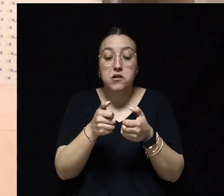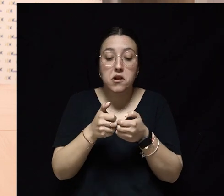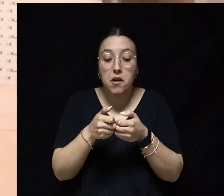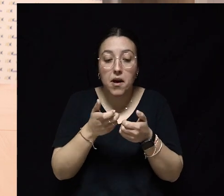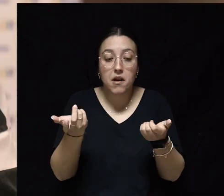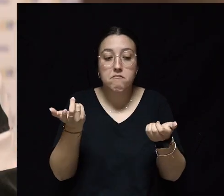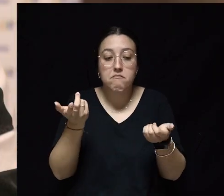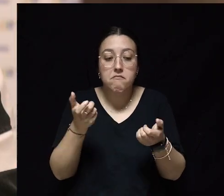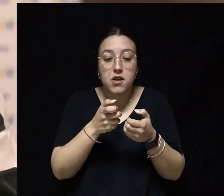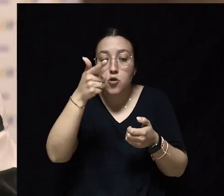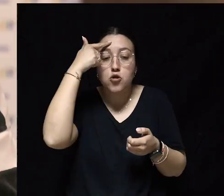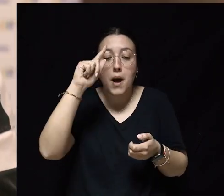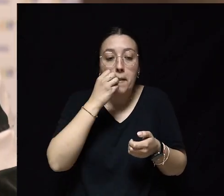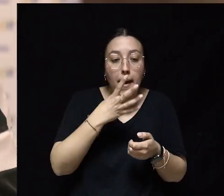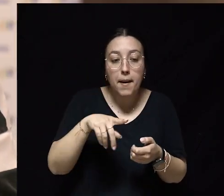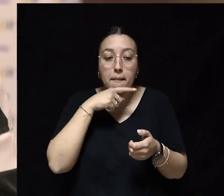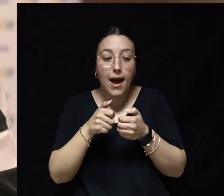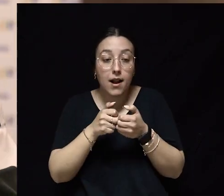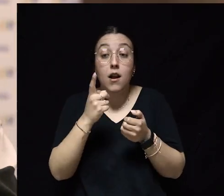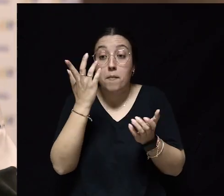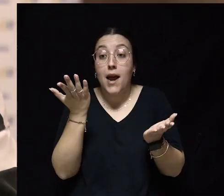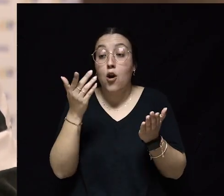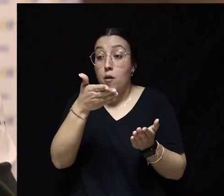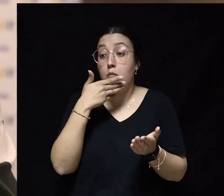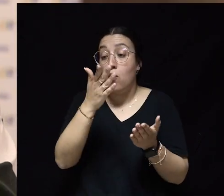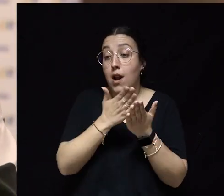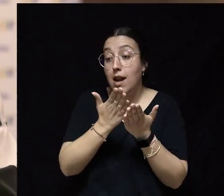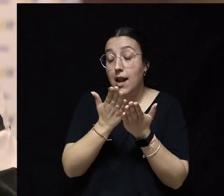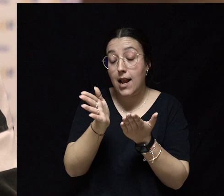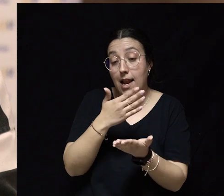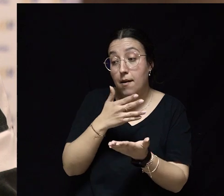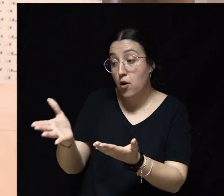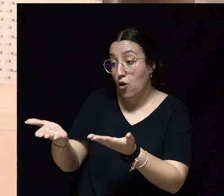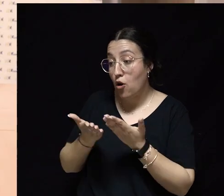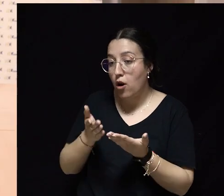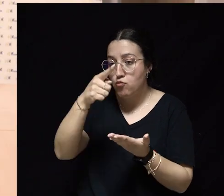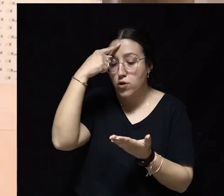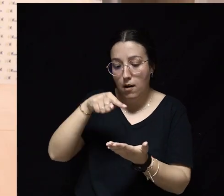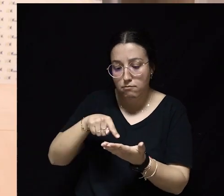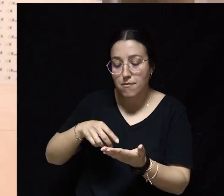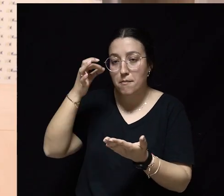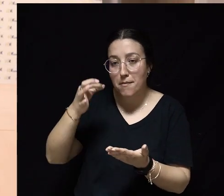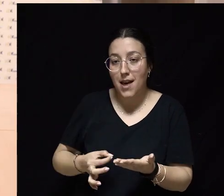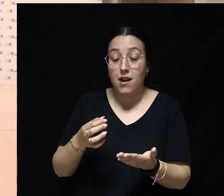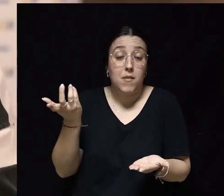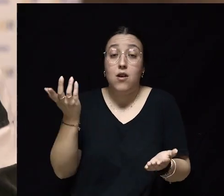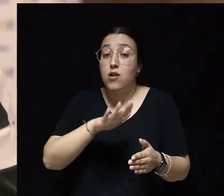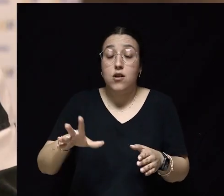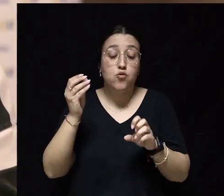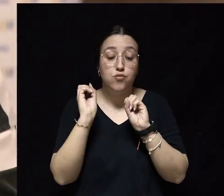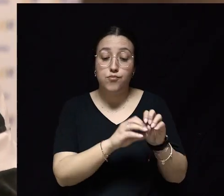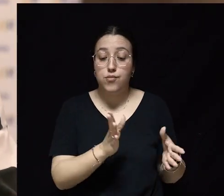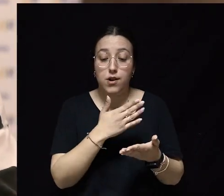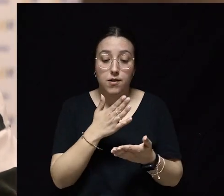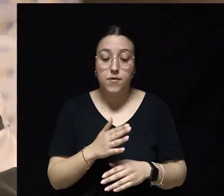tú abres el WhatsApp, lo escribes como sabes. En cambio, un libro tú lo lees y está bien escrito. Lo que veo es que al no leer tanto hay mucho